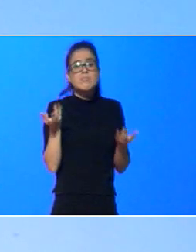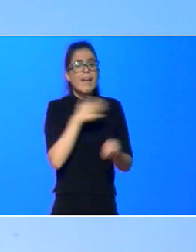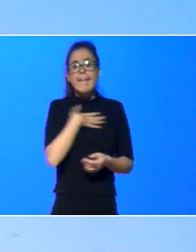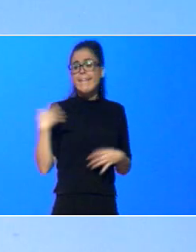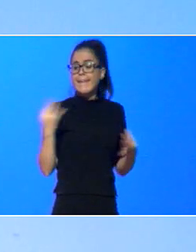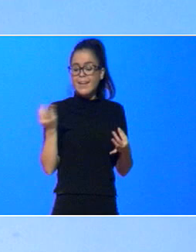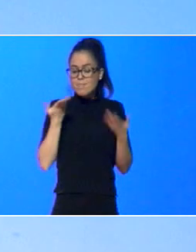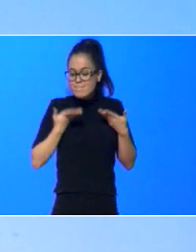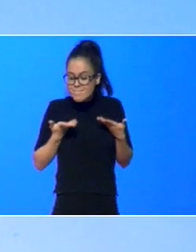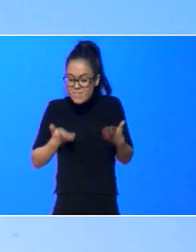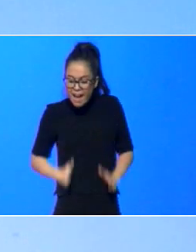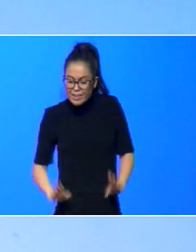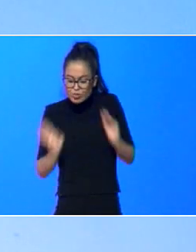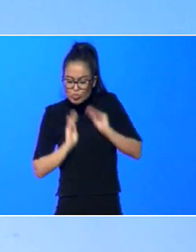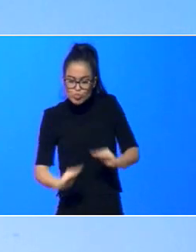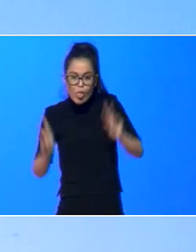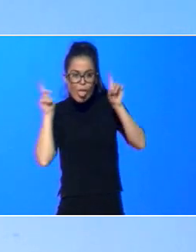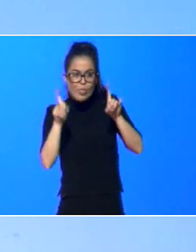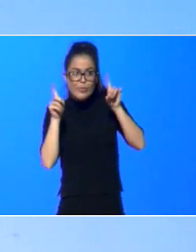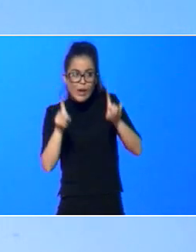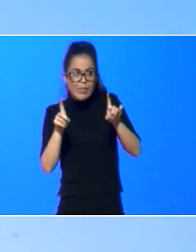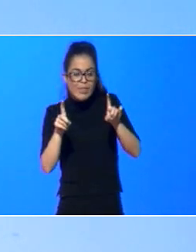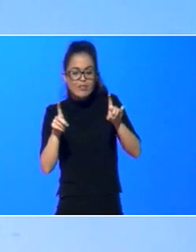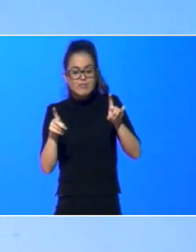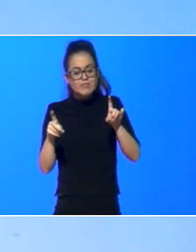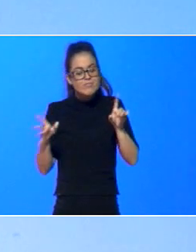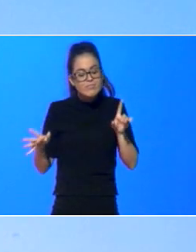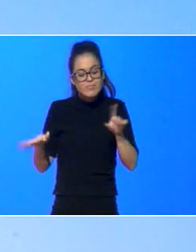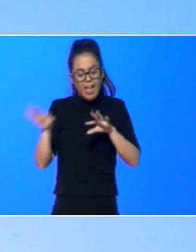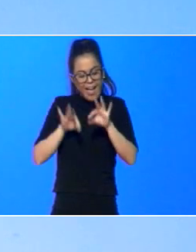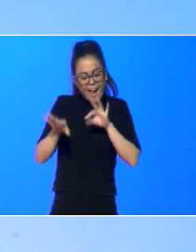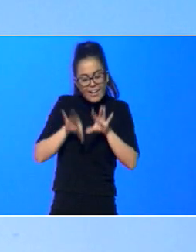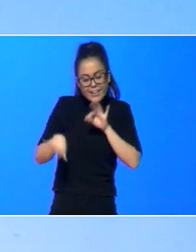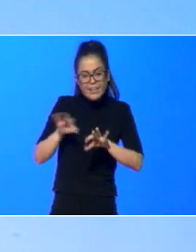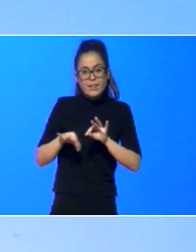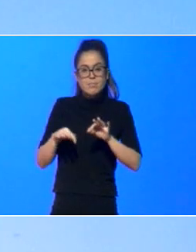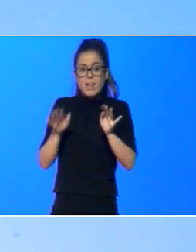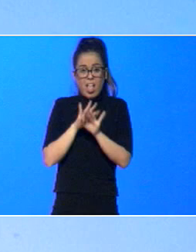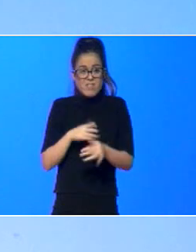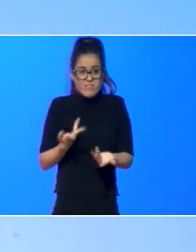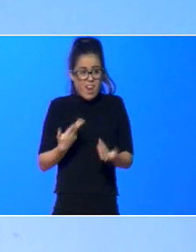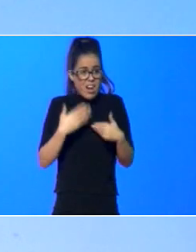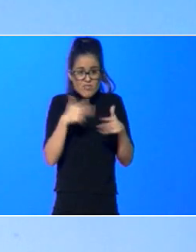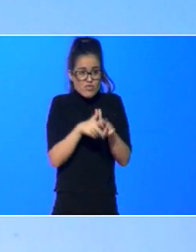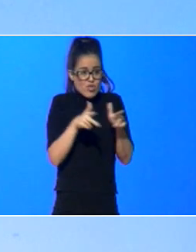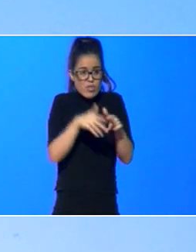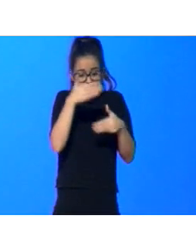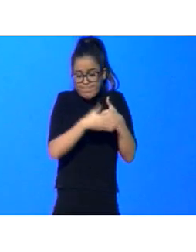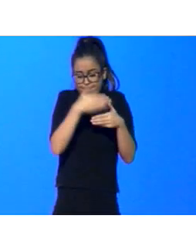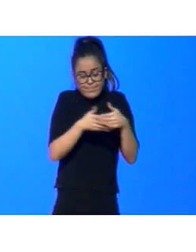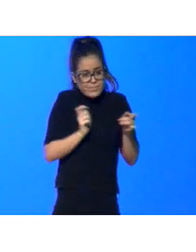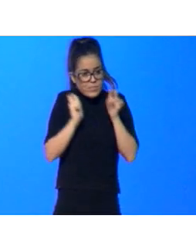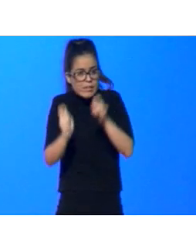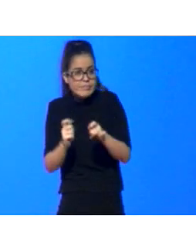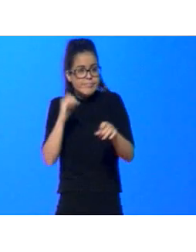y esa educación orientada hacia lo que la sociedad quiere no que si es el empleo